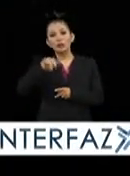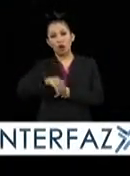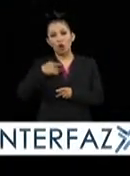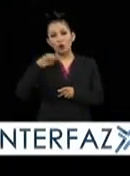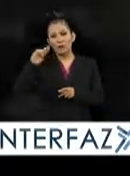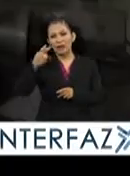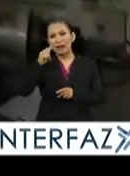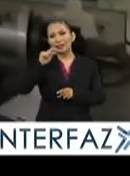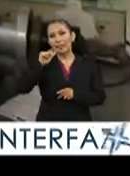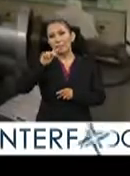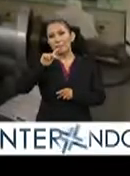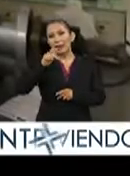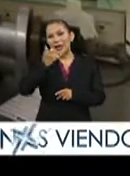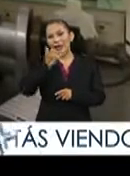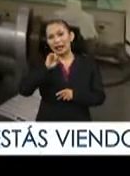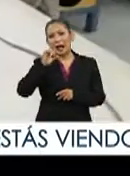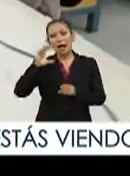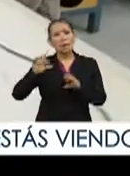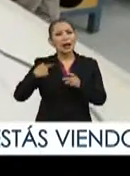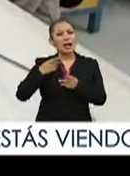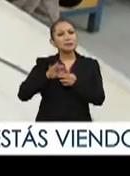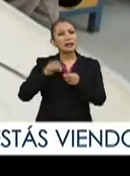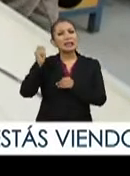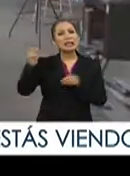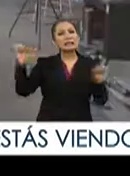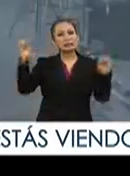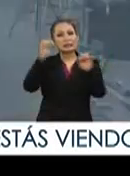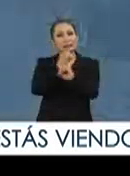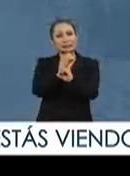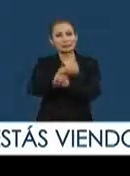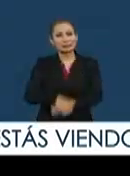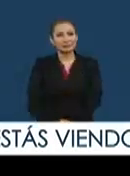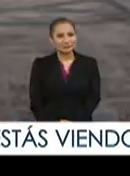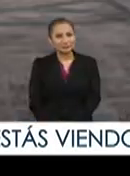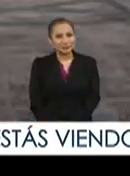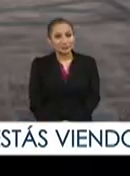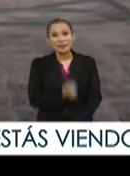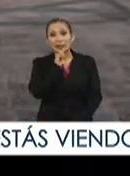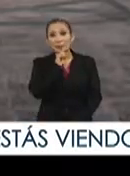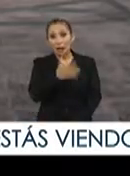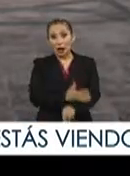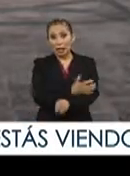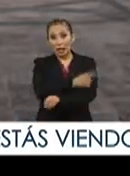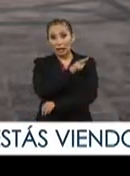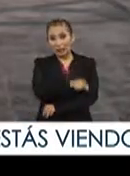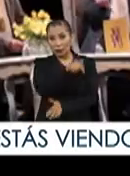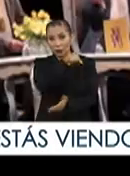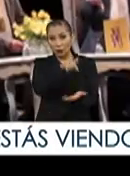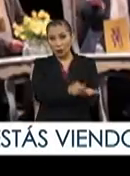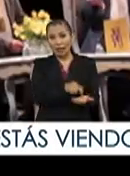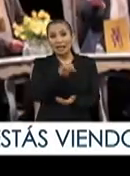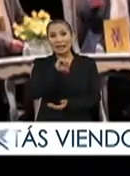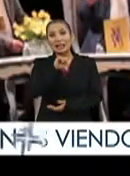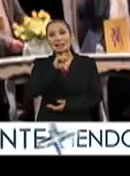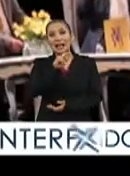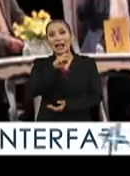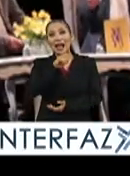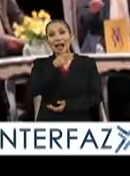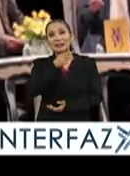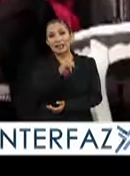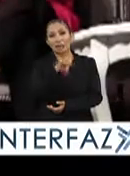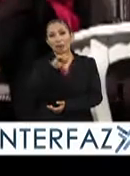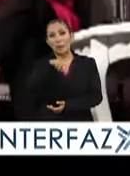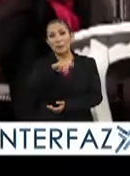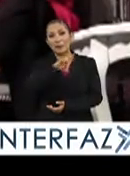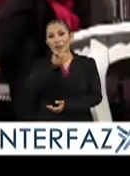Tepeyac para explicarnos un poco más sobre este eclipse. También nos acompaña en el estudio Isara García